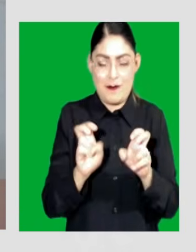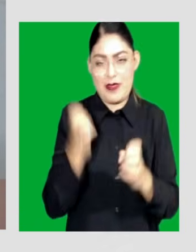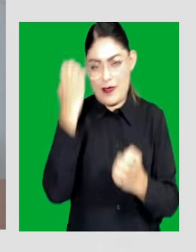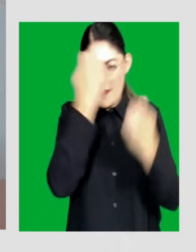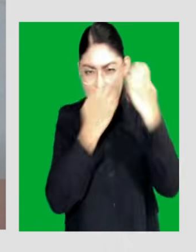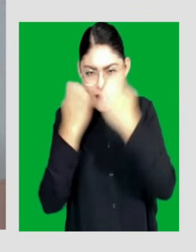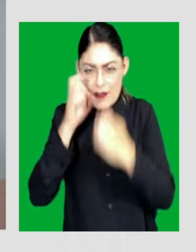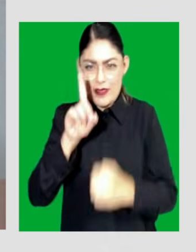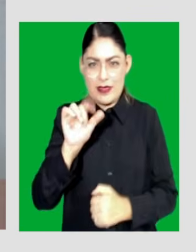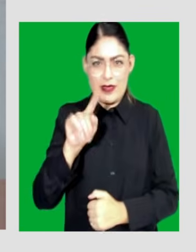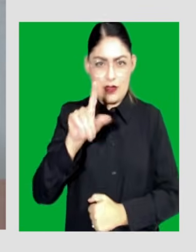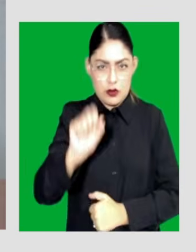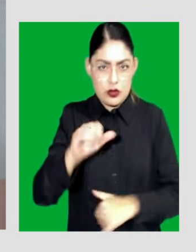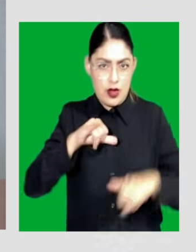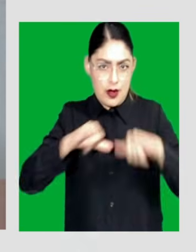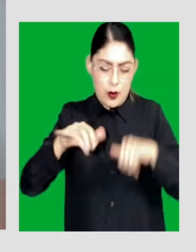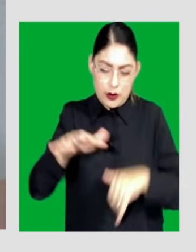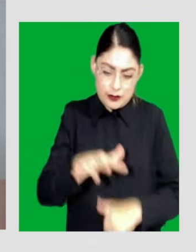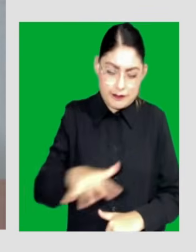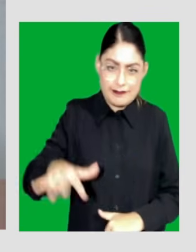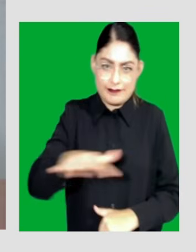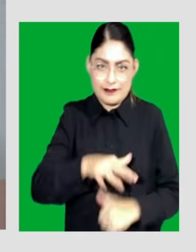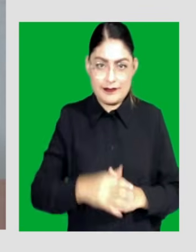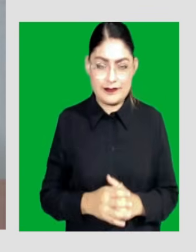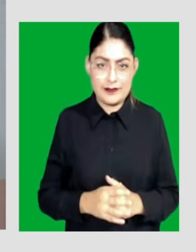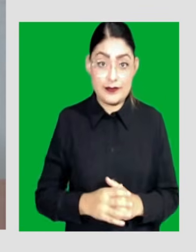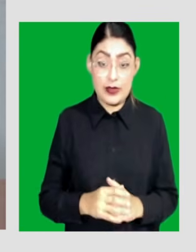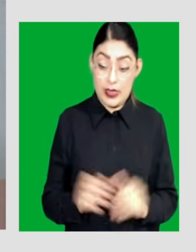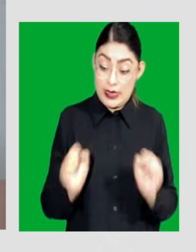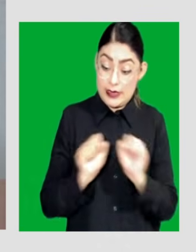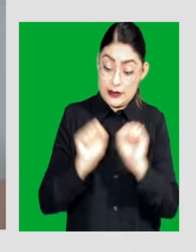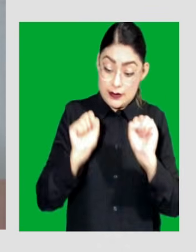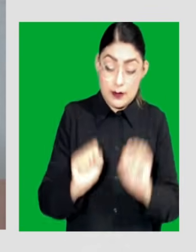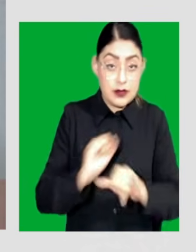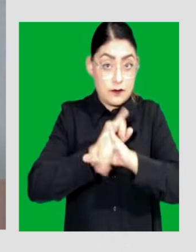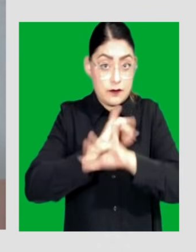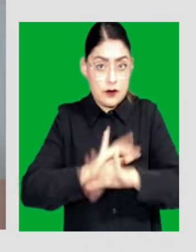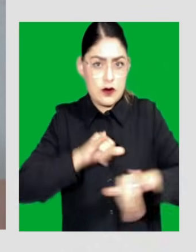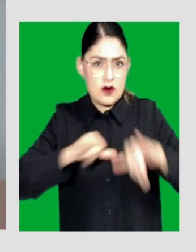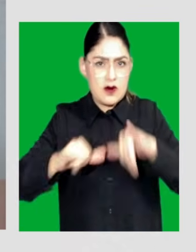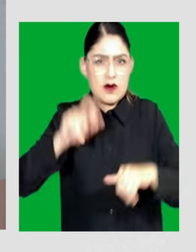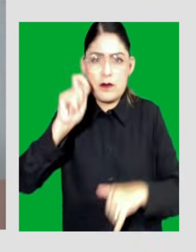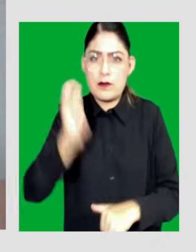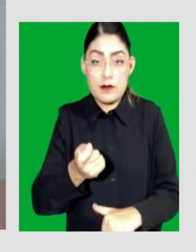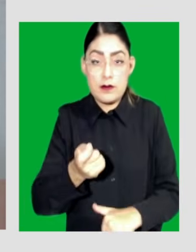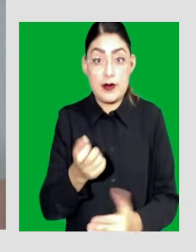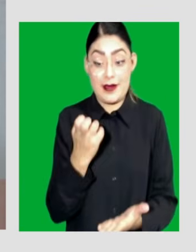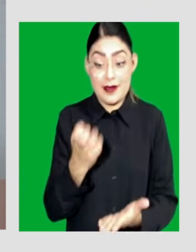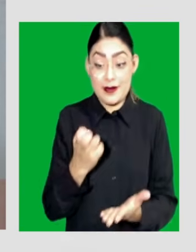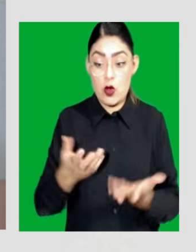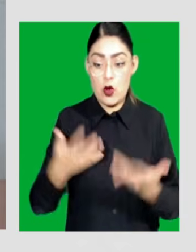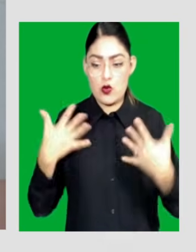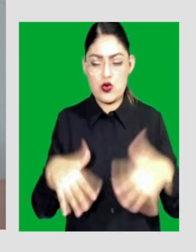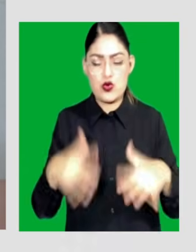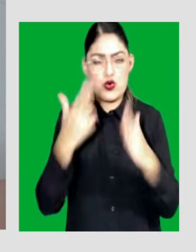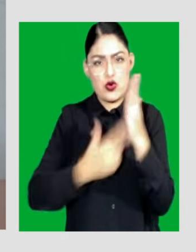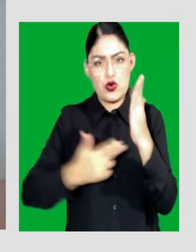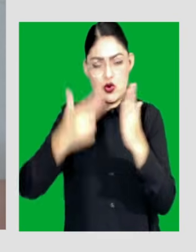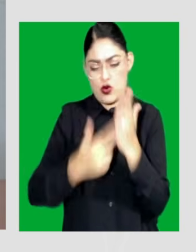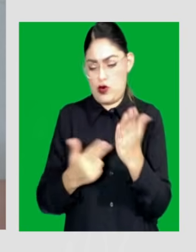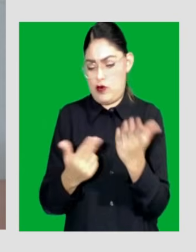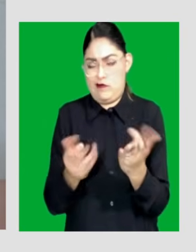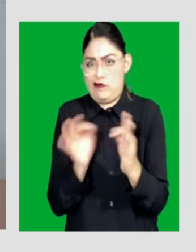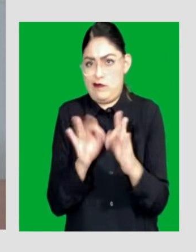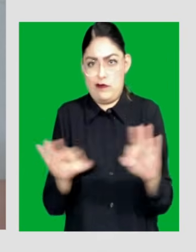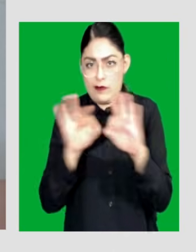datos geoespaciales. Los sistemas de información geográfica representan herramientas esenciales